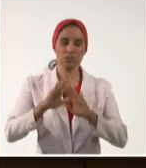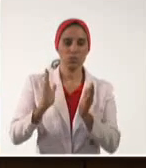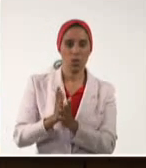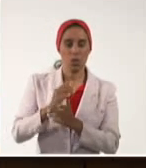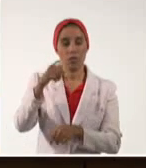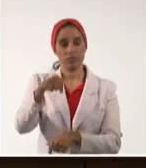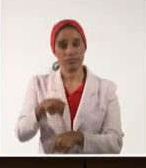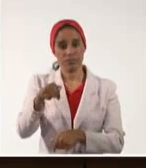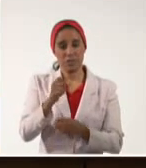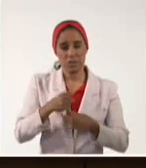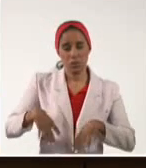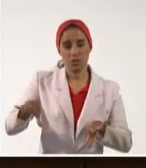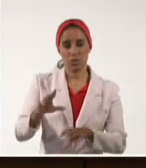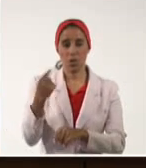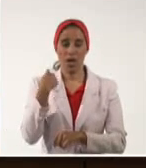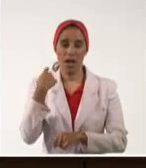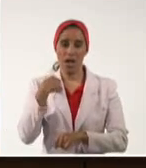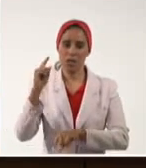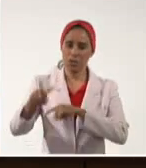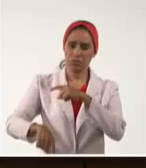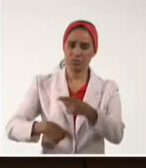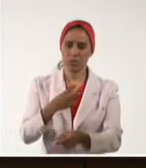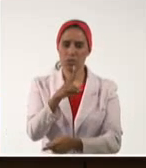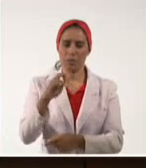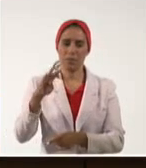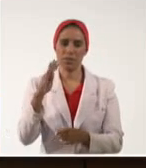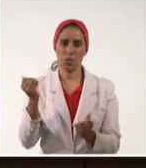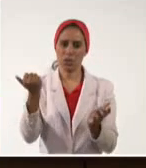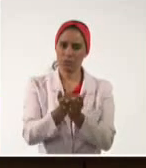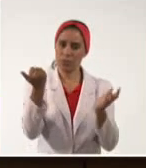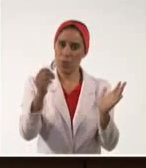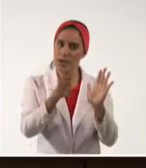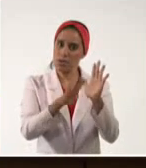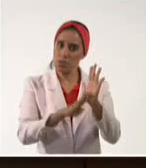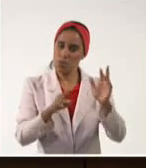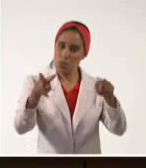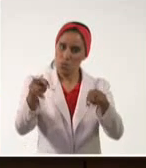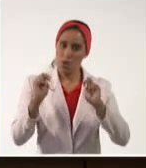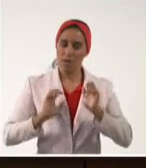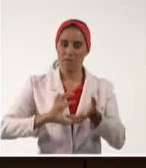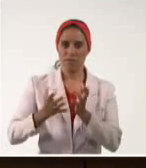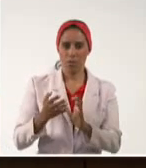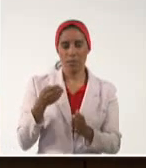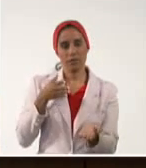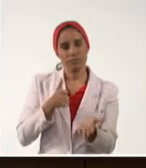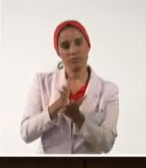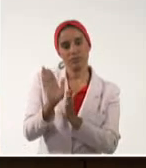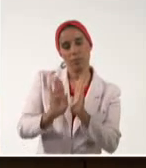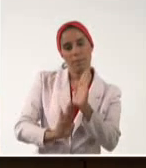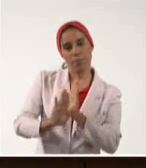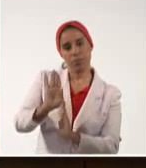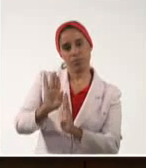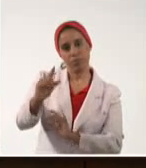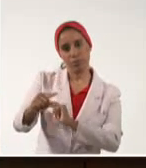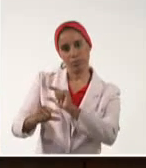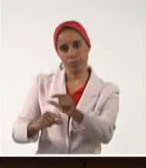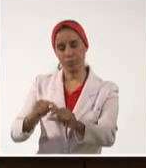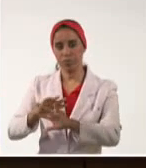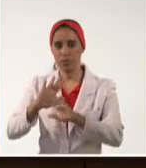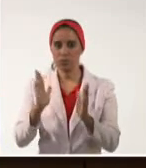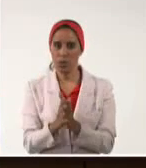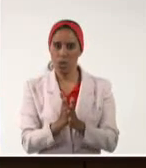que en el año 2024 debemos implementar para avanzar con mayor celeridad en la recuperación